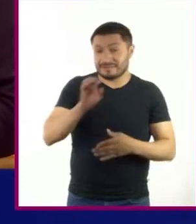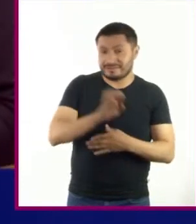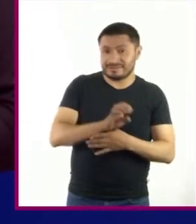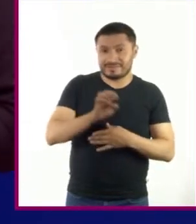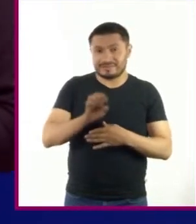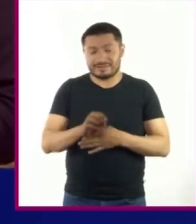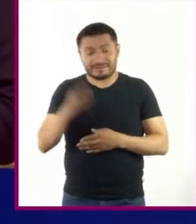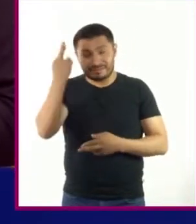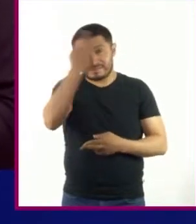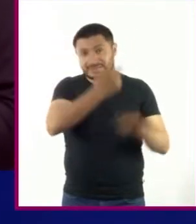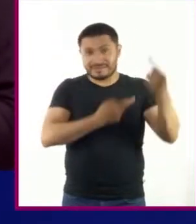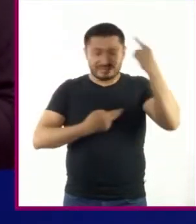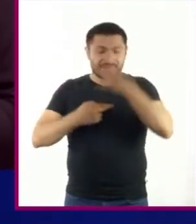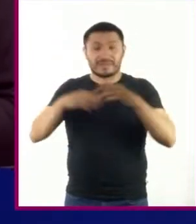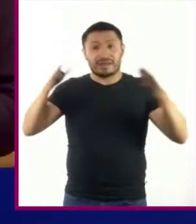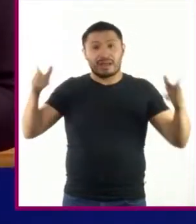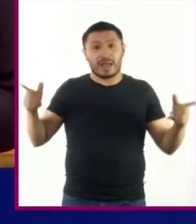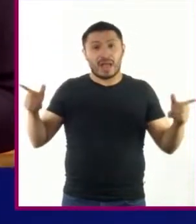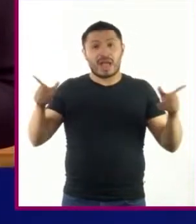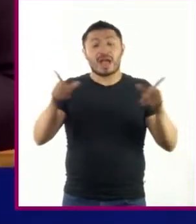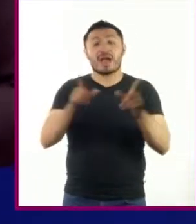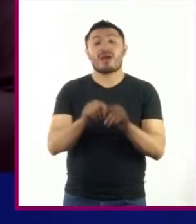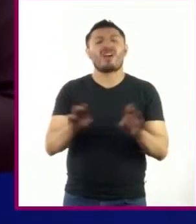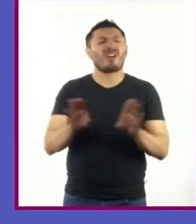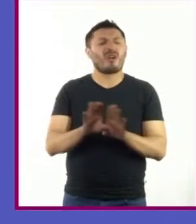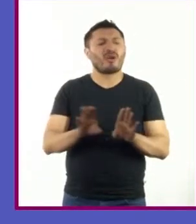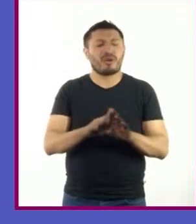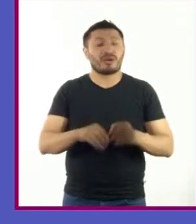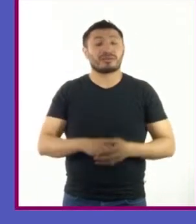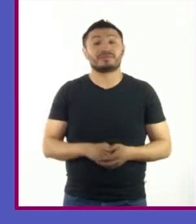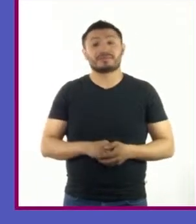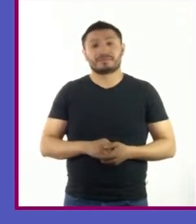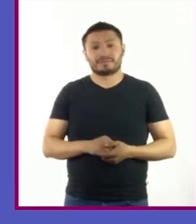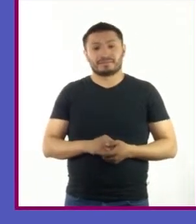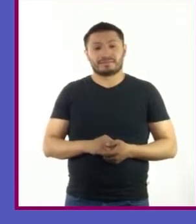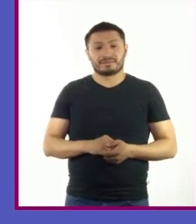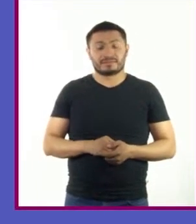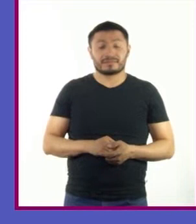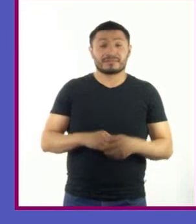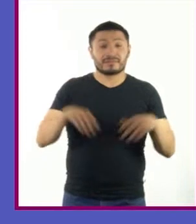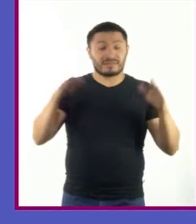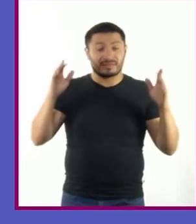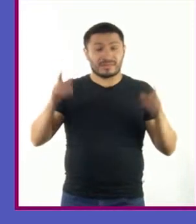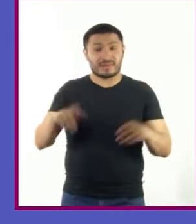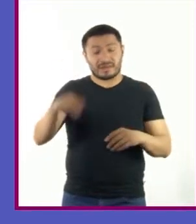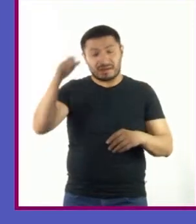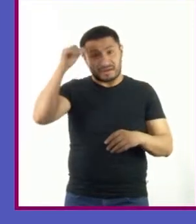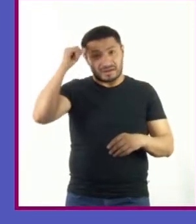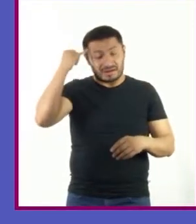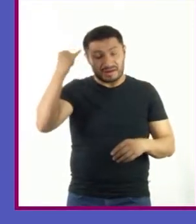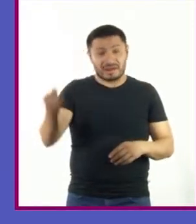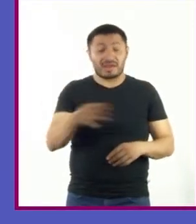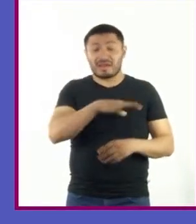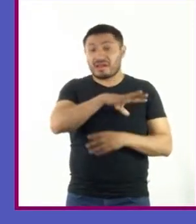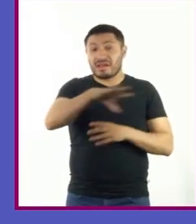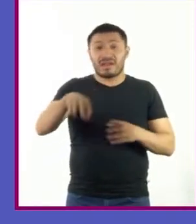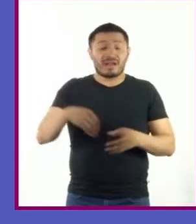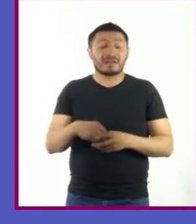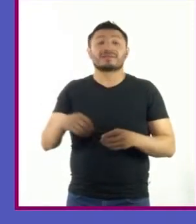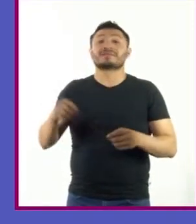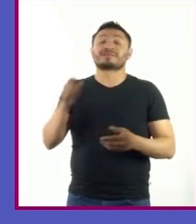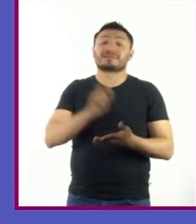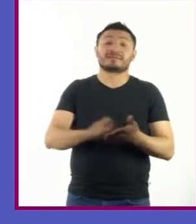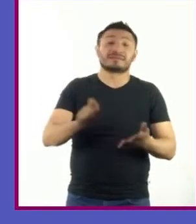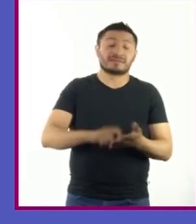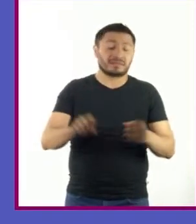para revisar de lo general a lo particular? En lo general, el texto es claro.